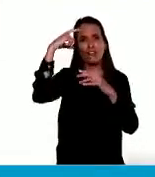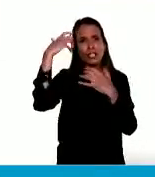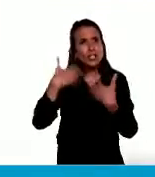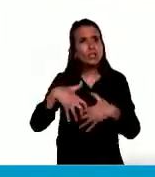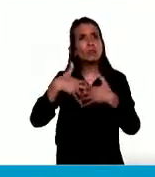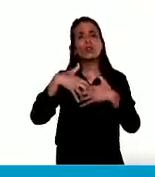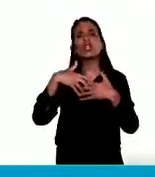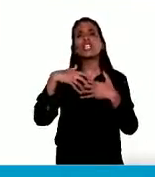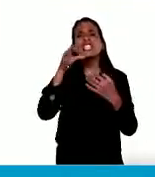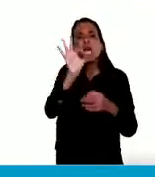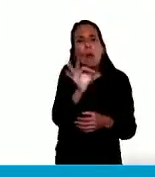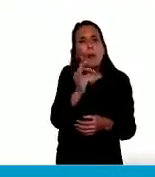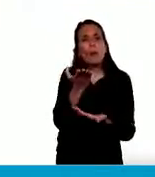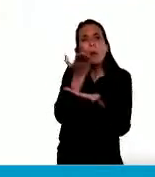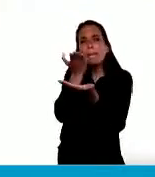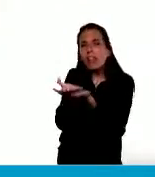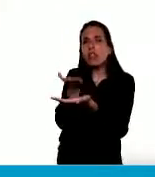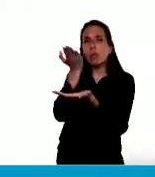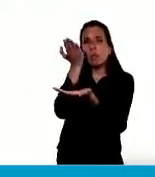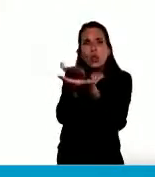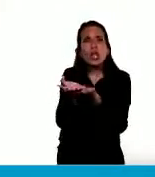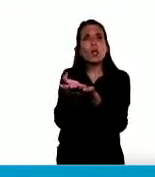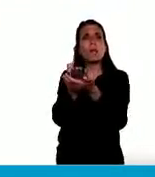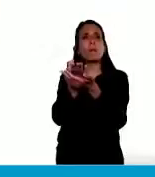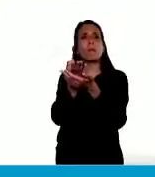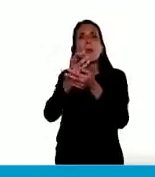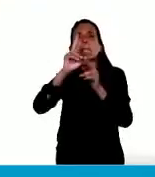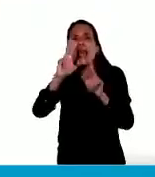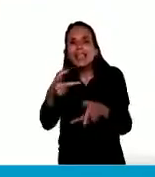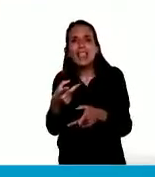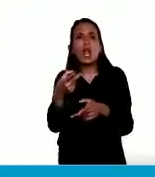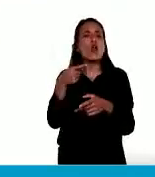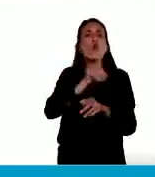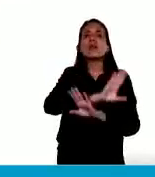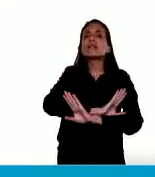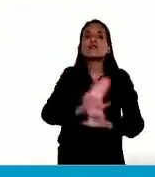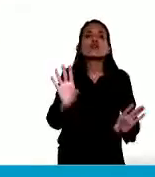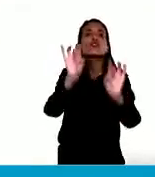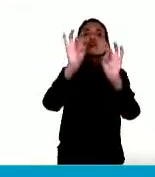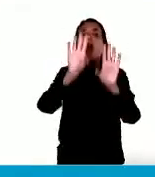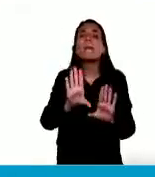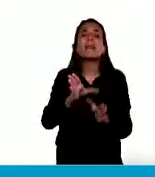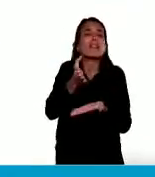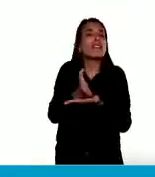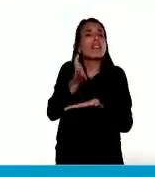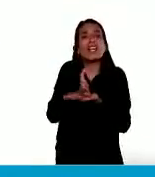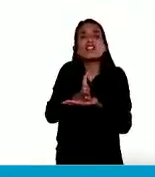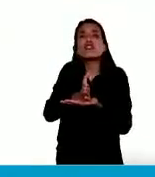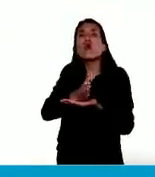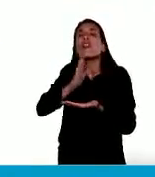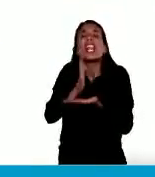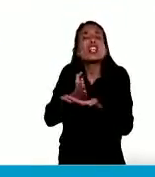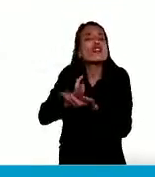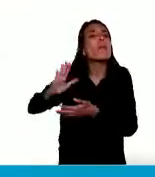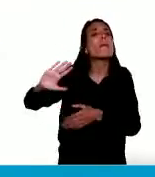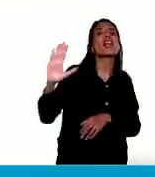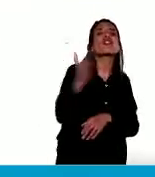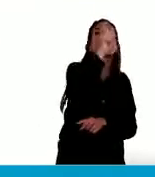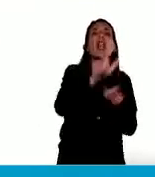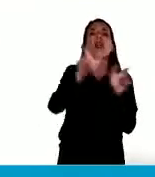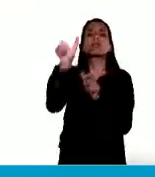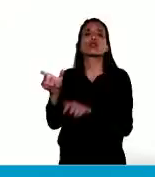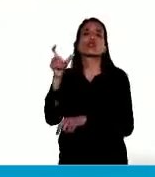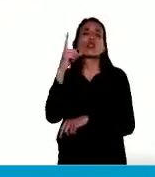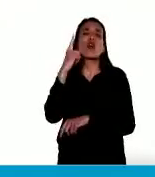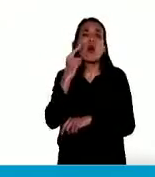que pedimos y lo que planteamos no es más ni menos que los derechos para todos nuestras bonaerenses y nuestros bonaerenses. Así